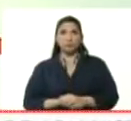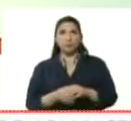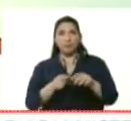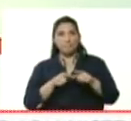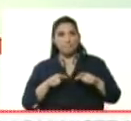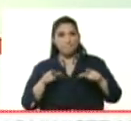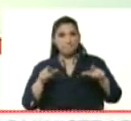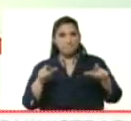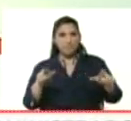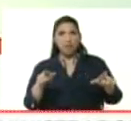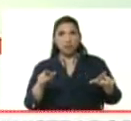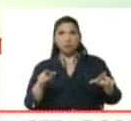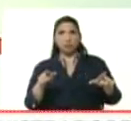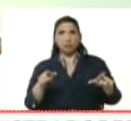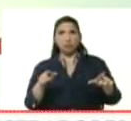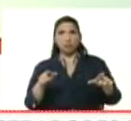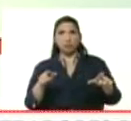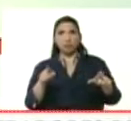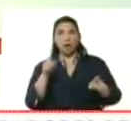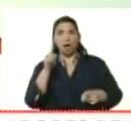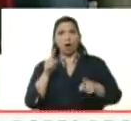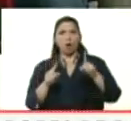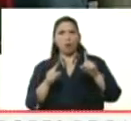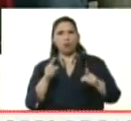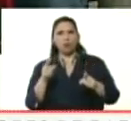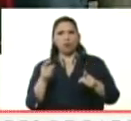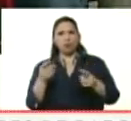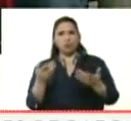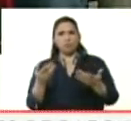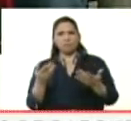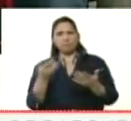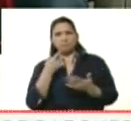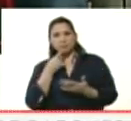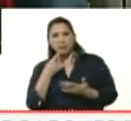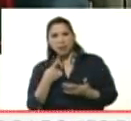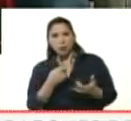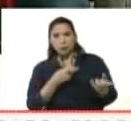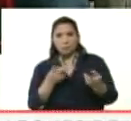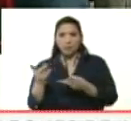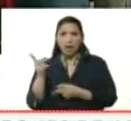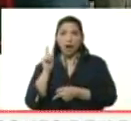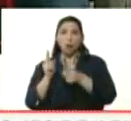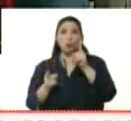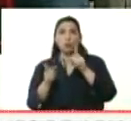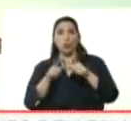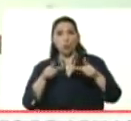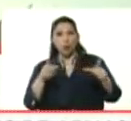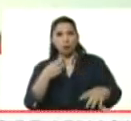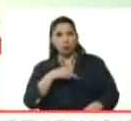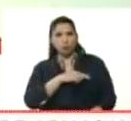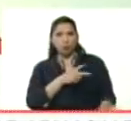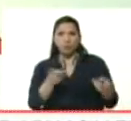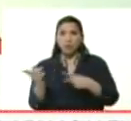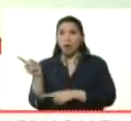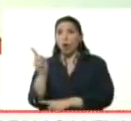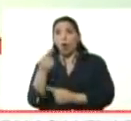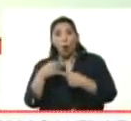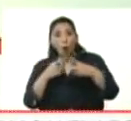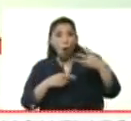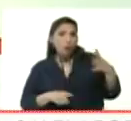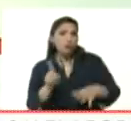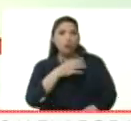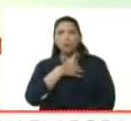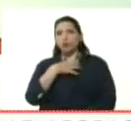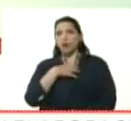espacios. Algunos nos ofrecieron para invitar a algunos sectores, los invitamos, otros no pudieron llegar por el mismo